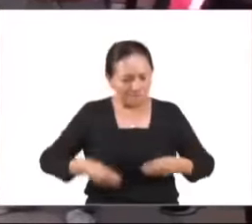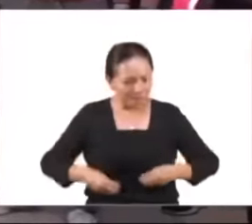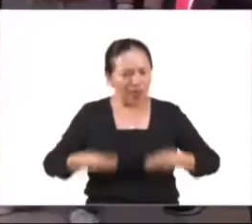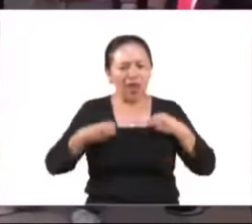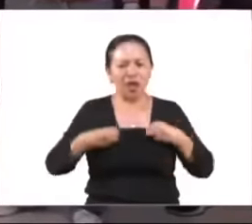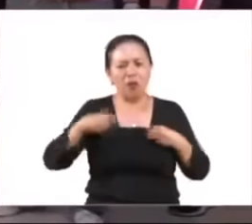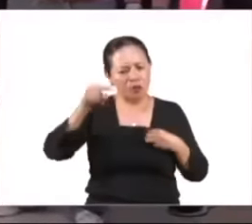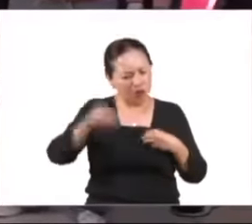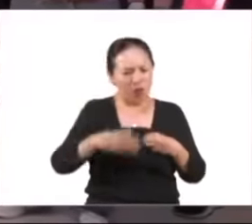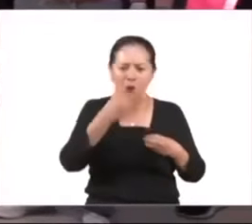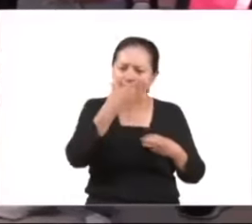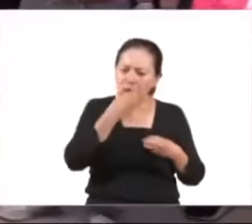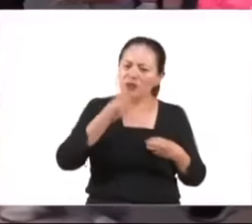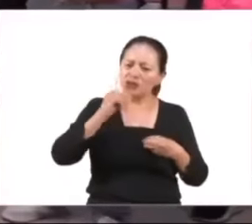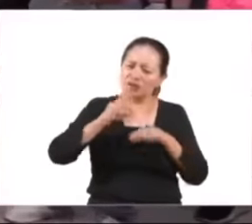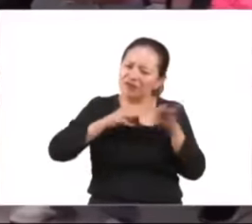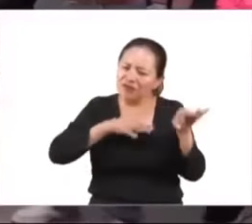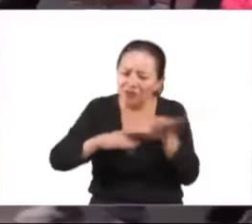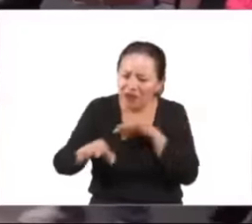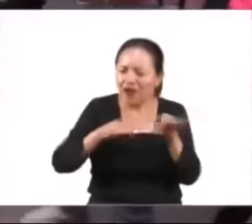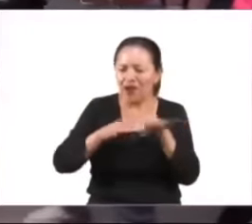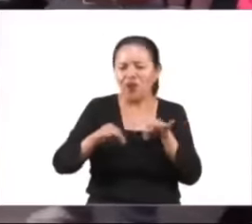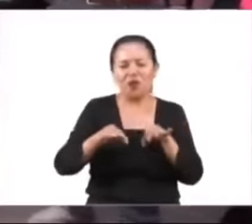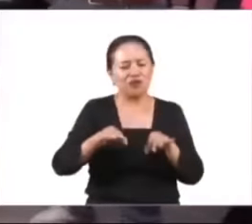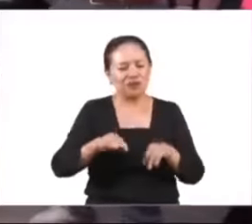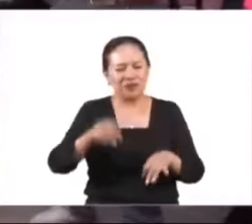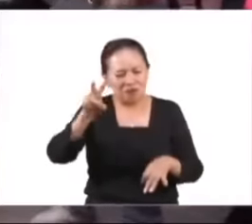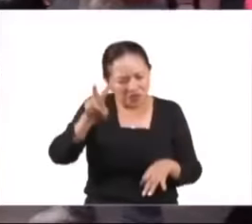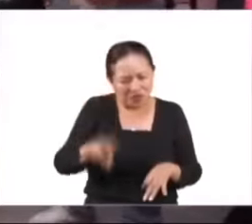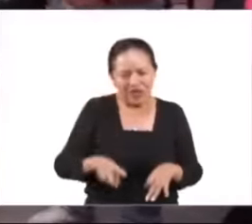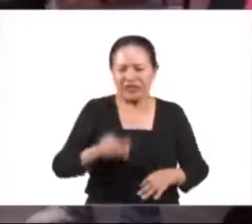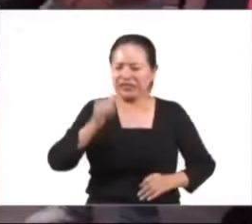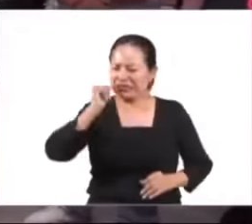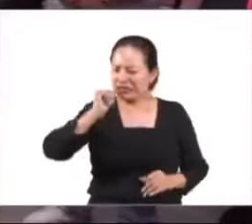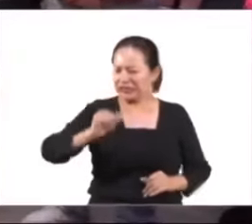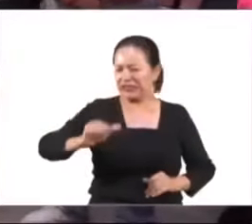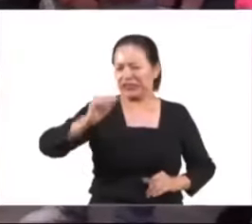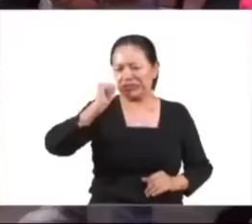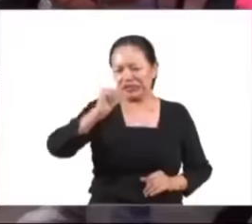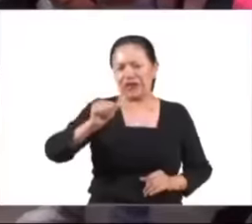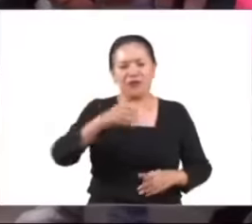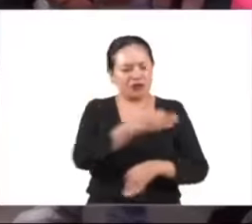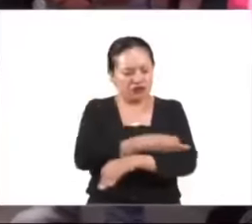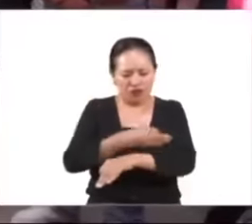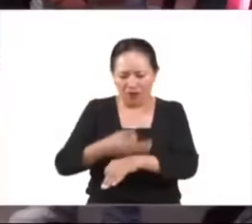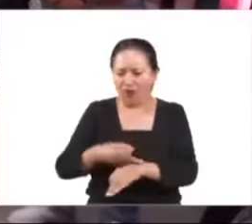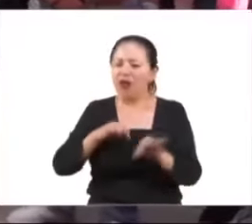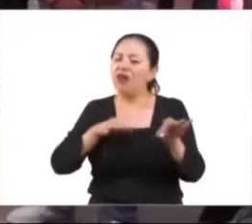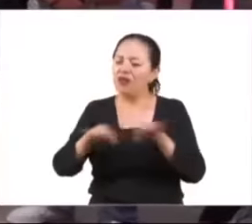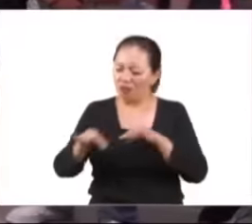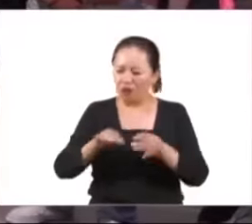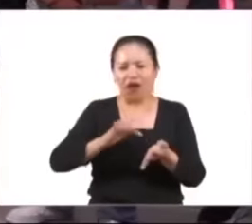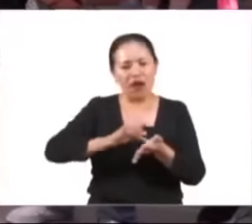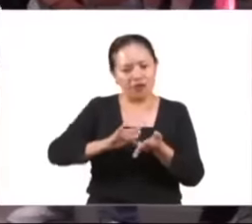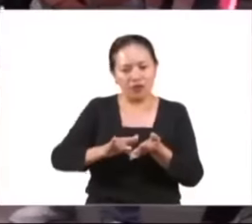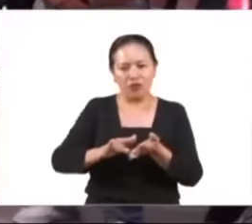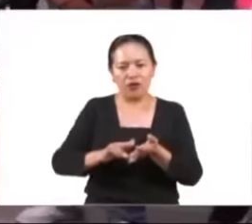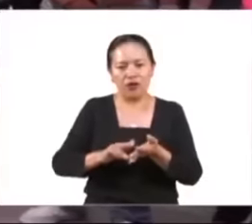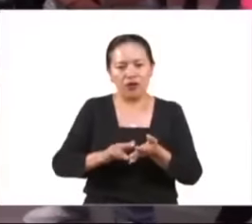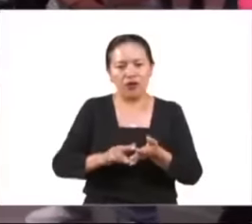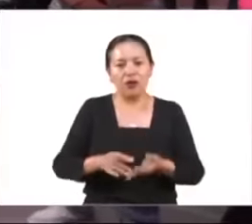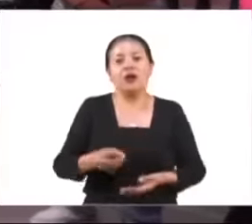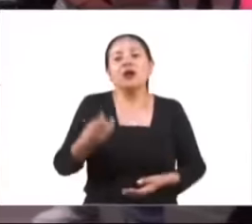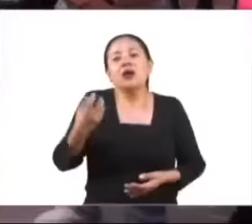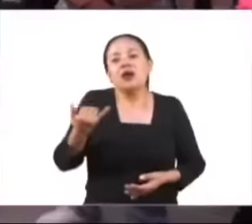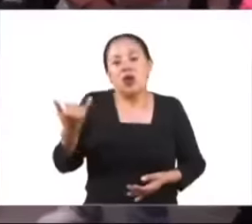trabajadores trabajadoras que sacan Adelante siempre a sus familias y cuando íbamos